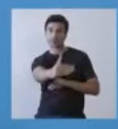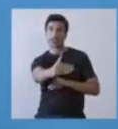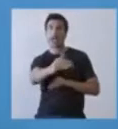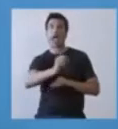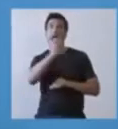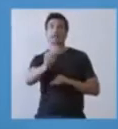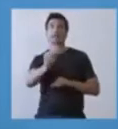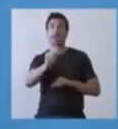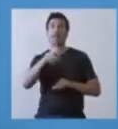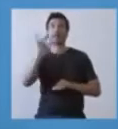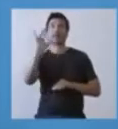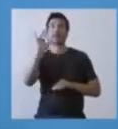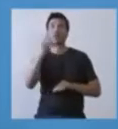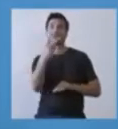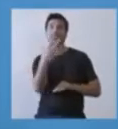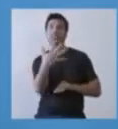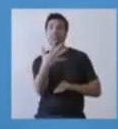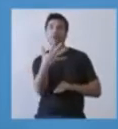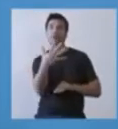las 0 horas